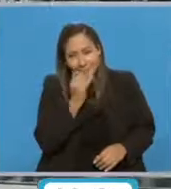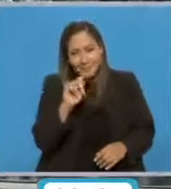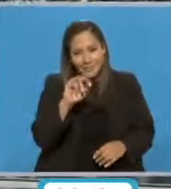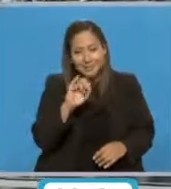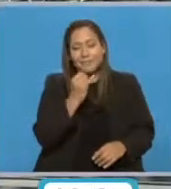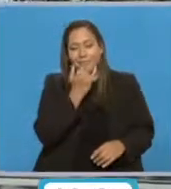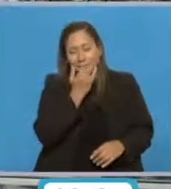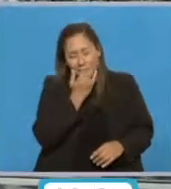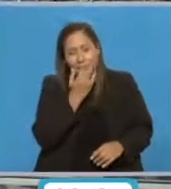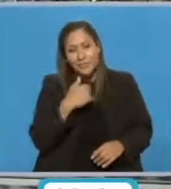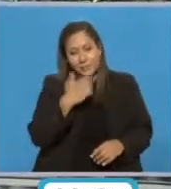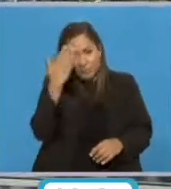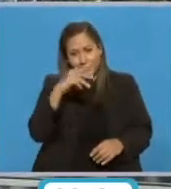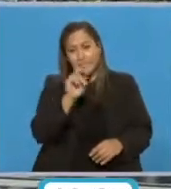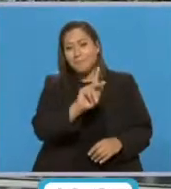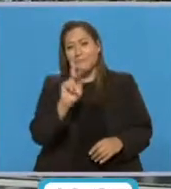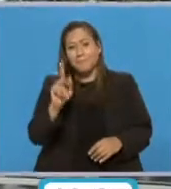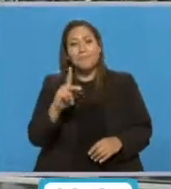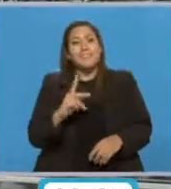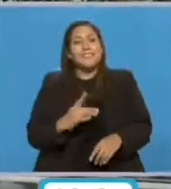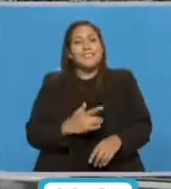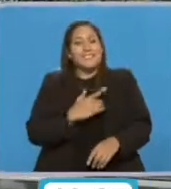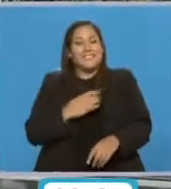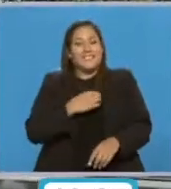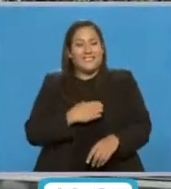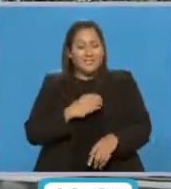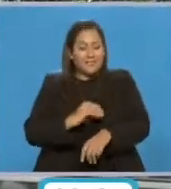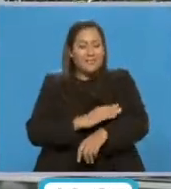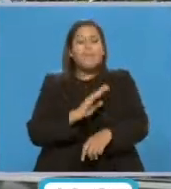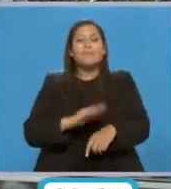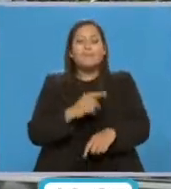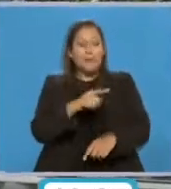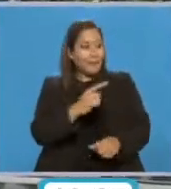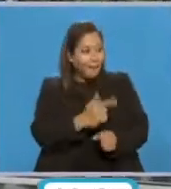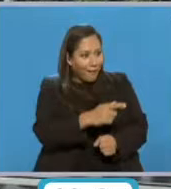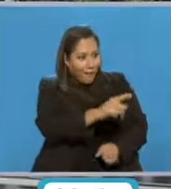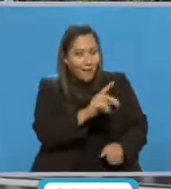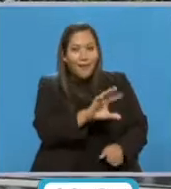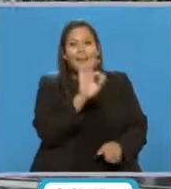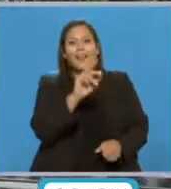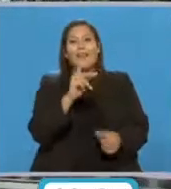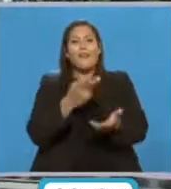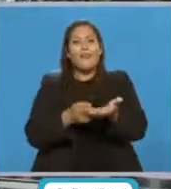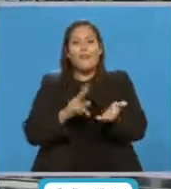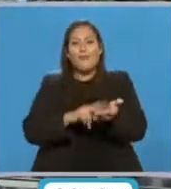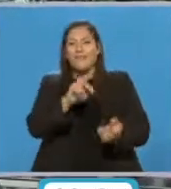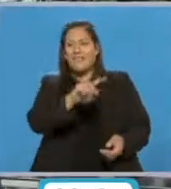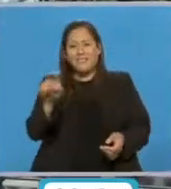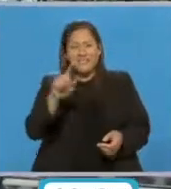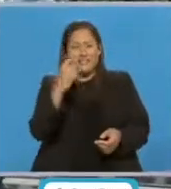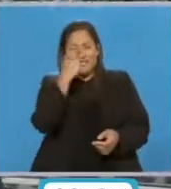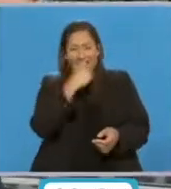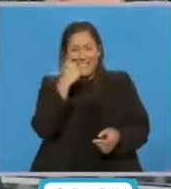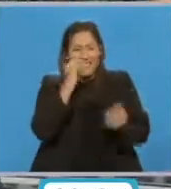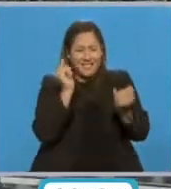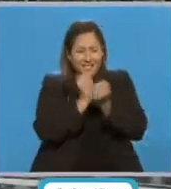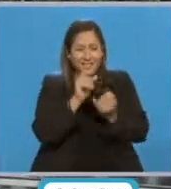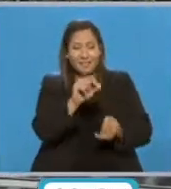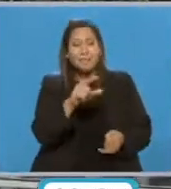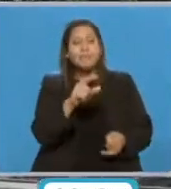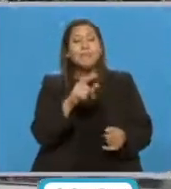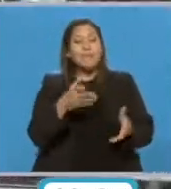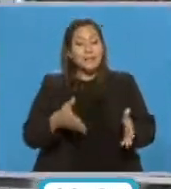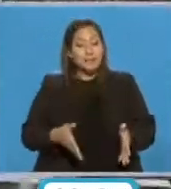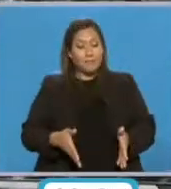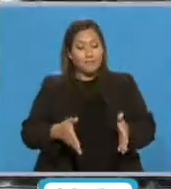discúlpeme, yo sé que se parece, pero me emocioné por encontrar su doble. Ahora sí, como dicen, ¿saben qué? Me vine aquí a esta parte del